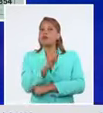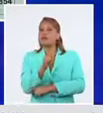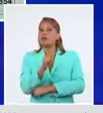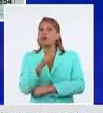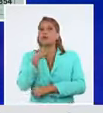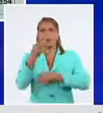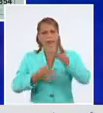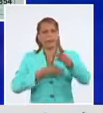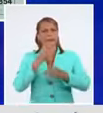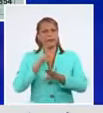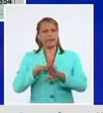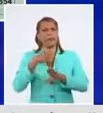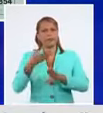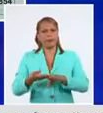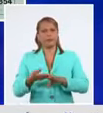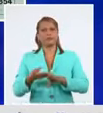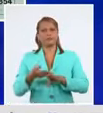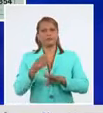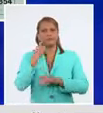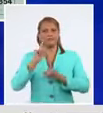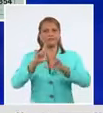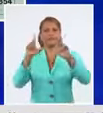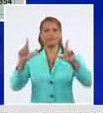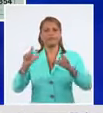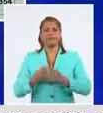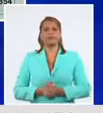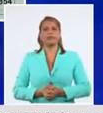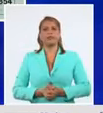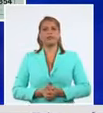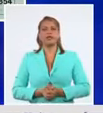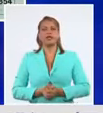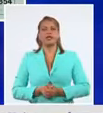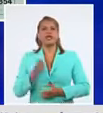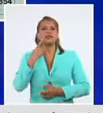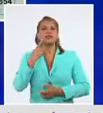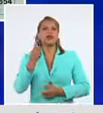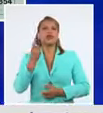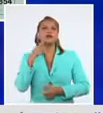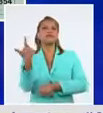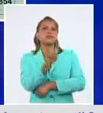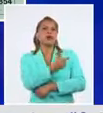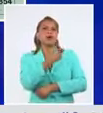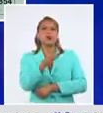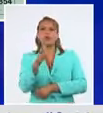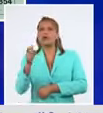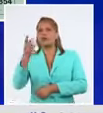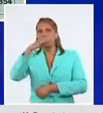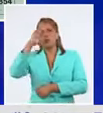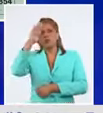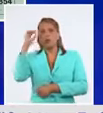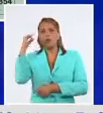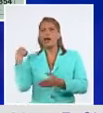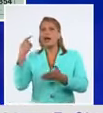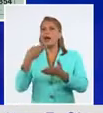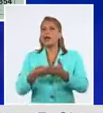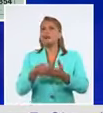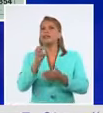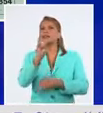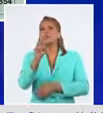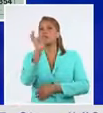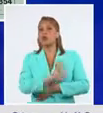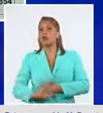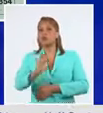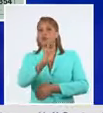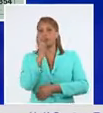profundizará un poco más, el gráfico con el comportamiento de la vacunación hasta el día 3 de octubre, donde se